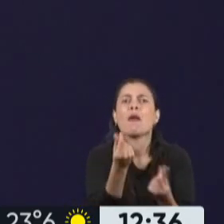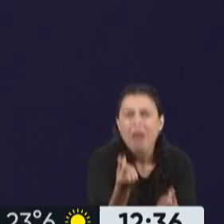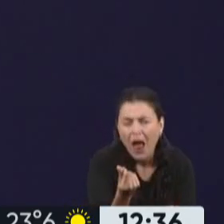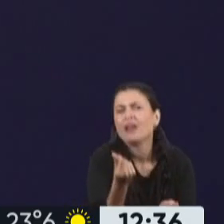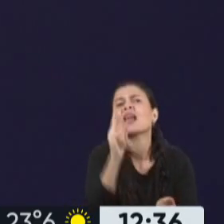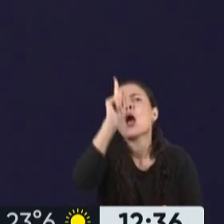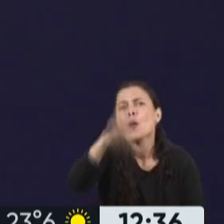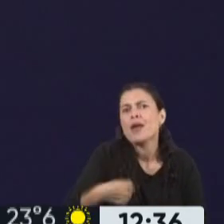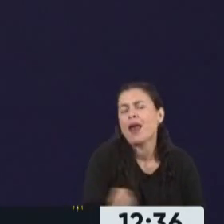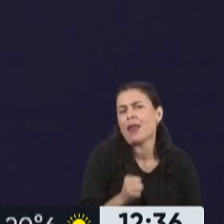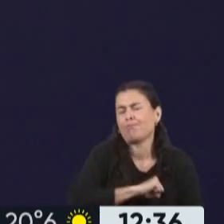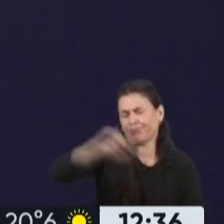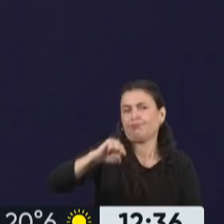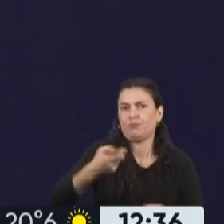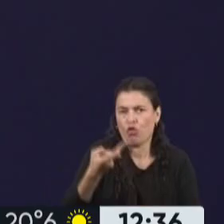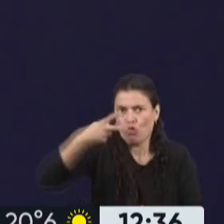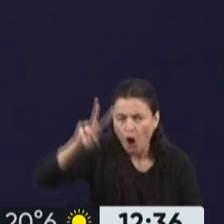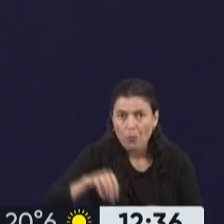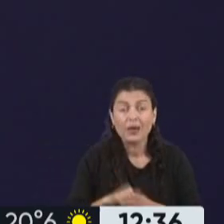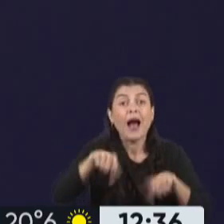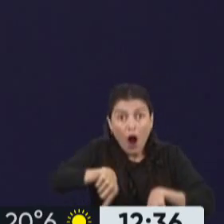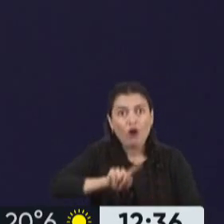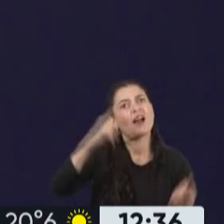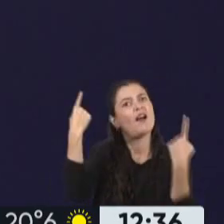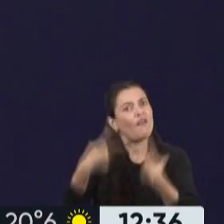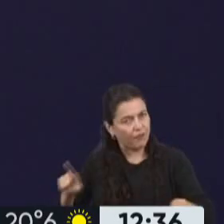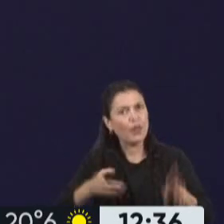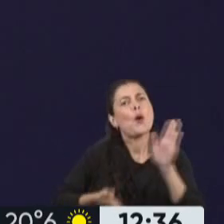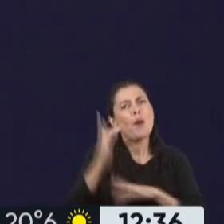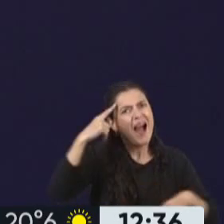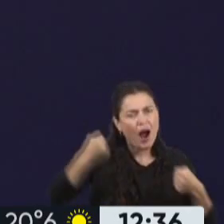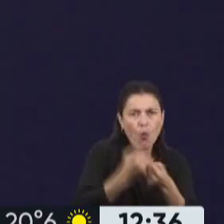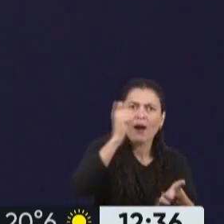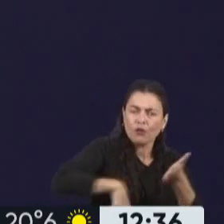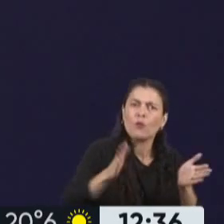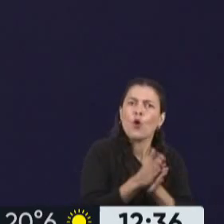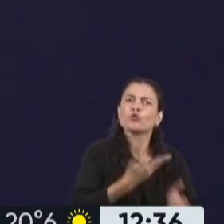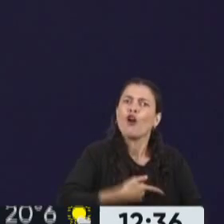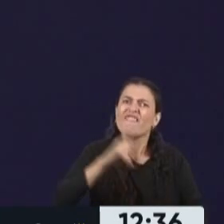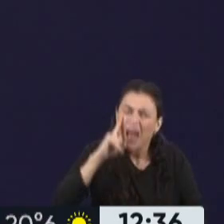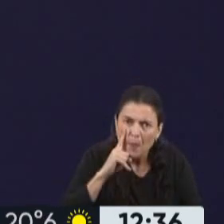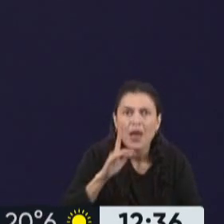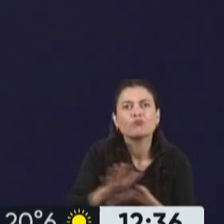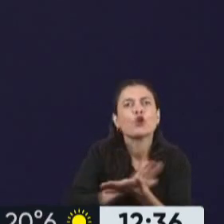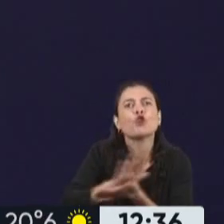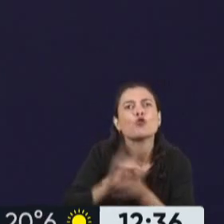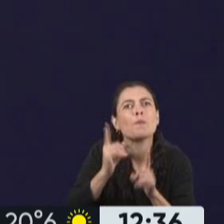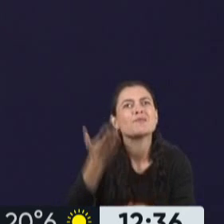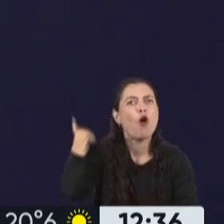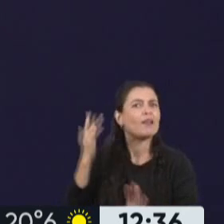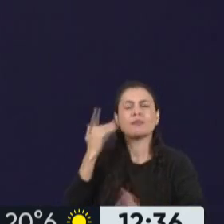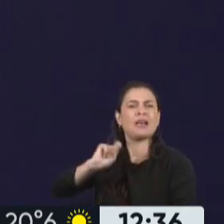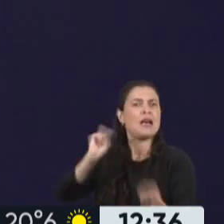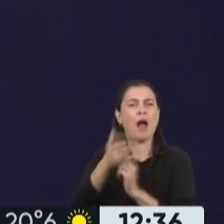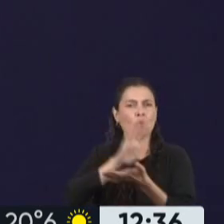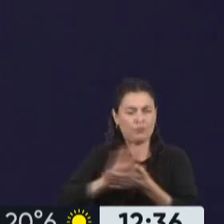los aires. Ahora el acuerdo con el fondo es precisamente para subsanar todos los errores del pasado. El déficit de los